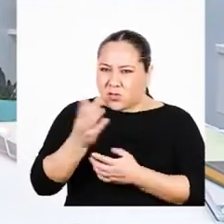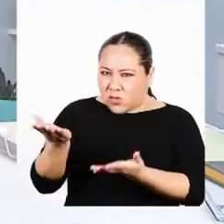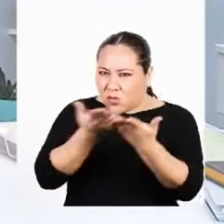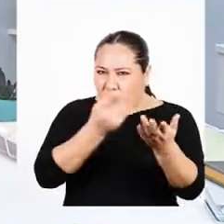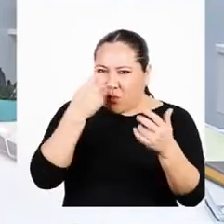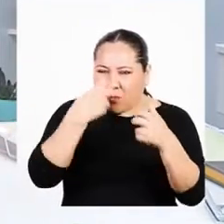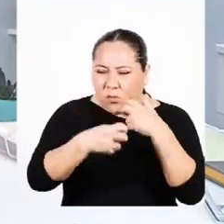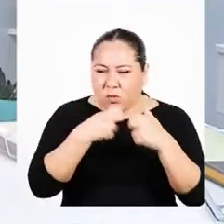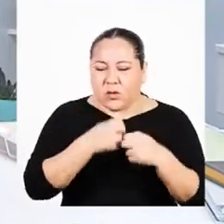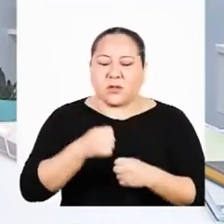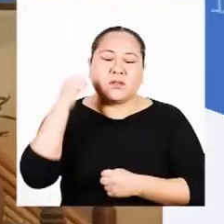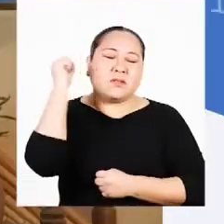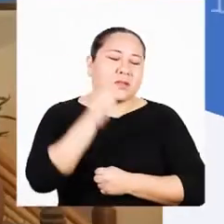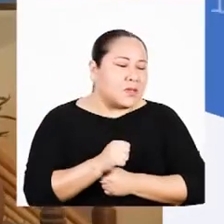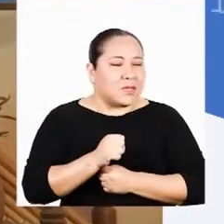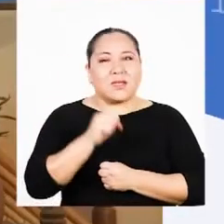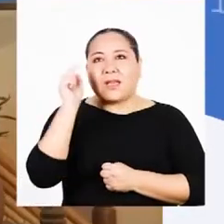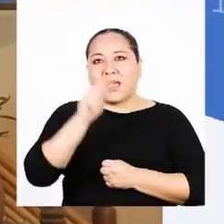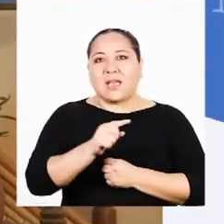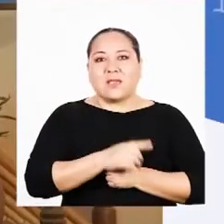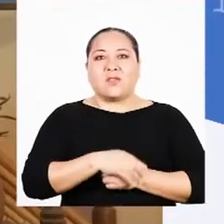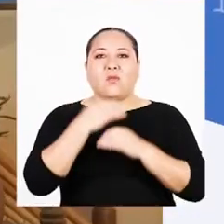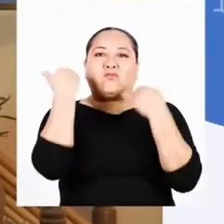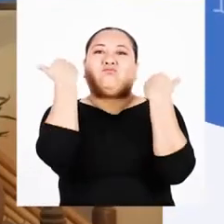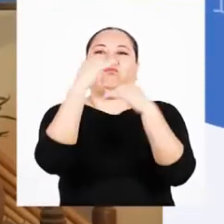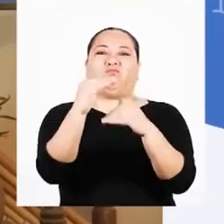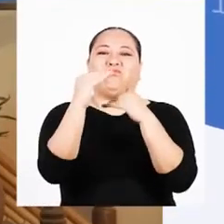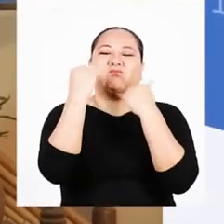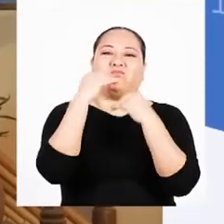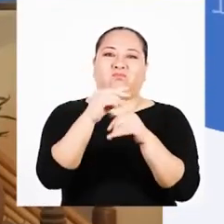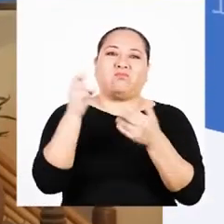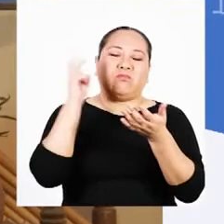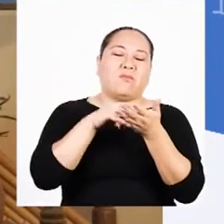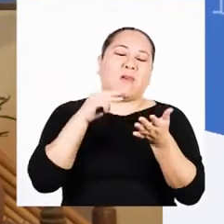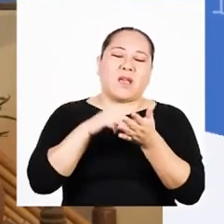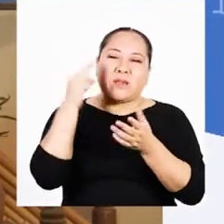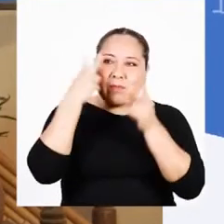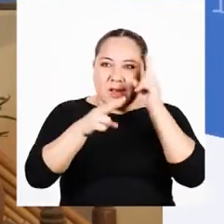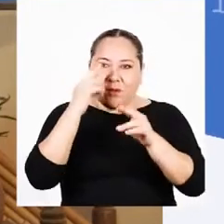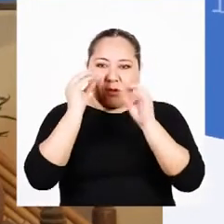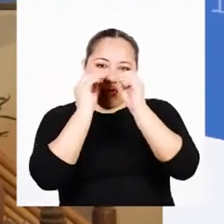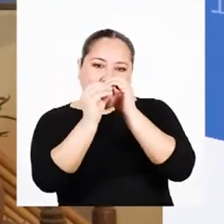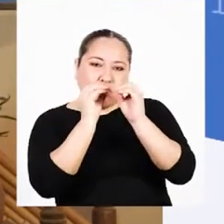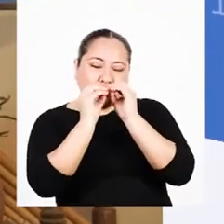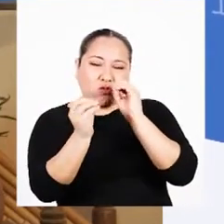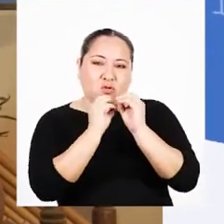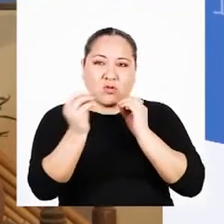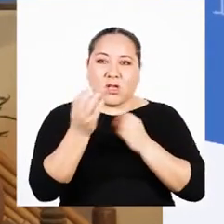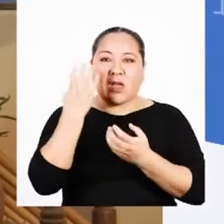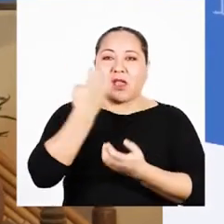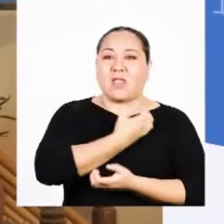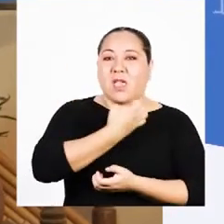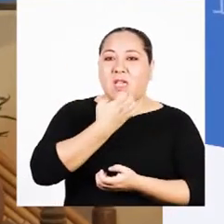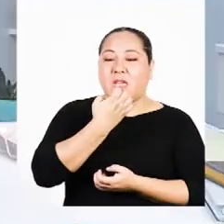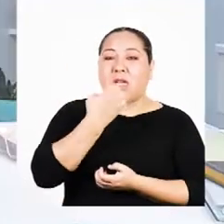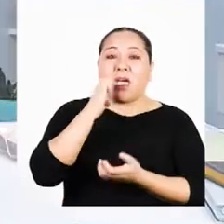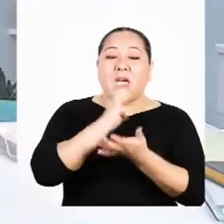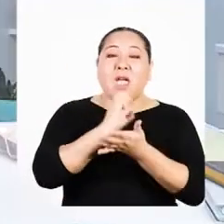trajo problemas? Claro, ese fue un obstáculo más para llevar a cabo una reforma